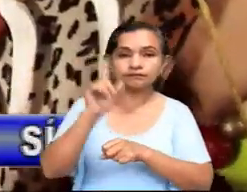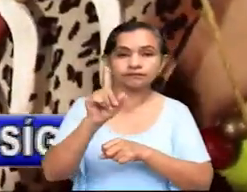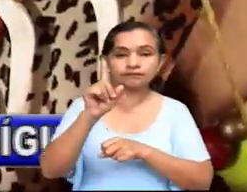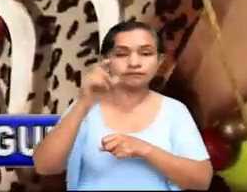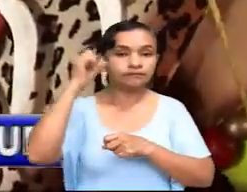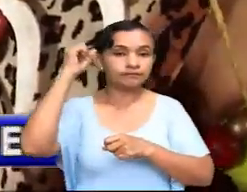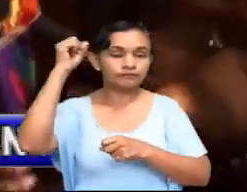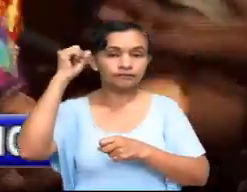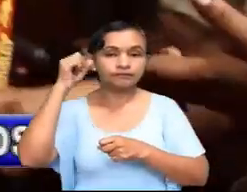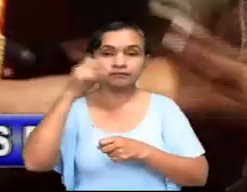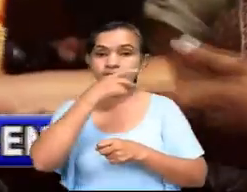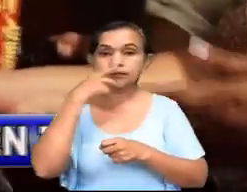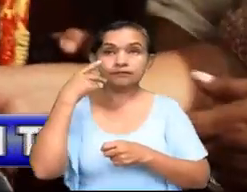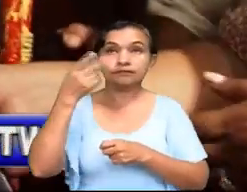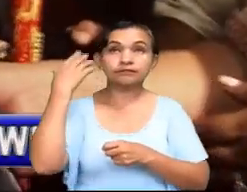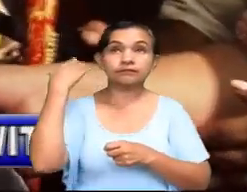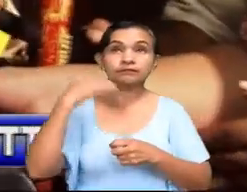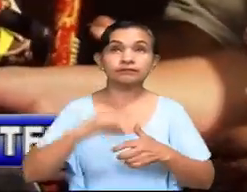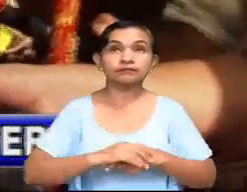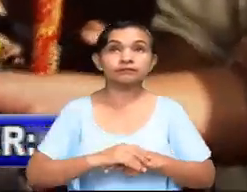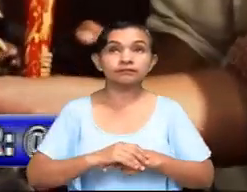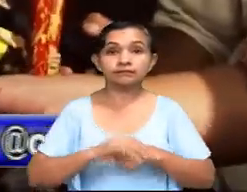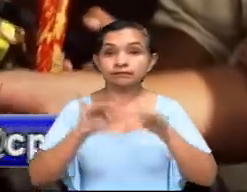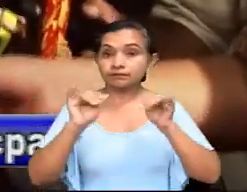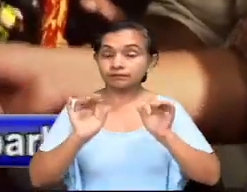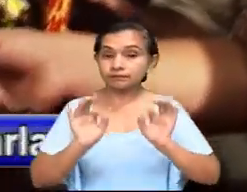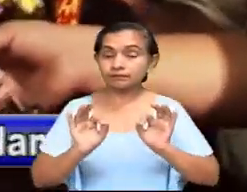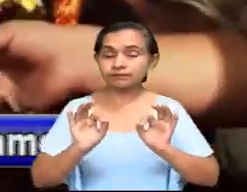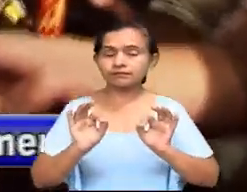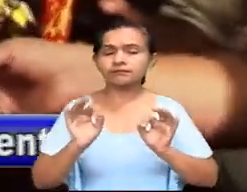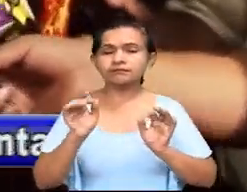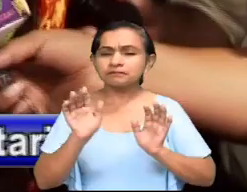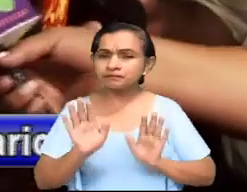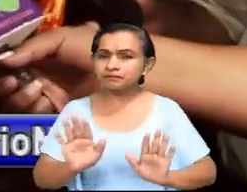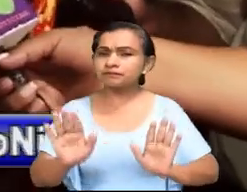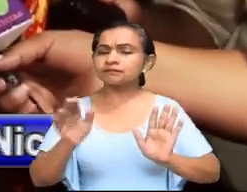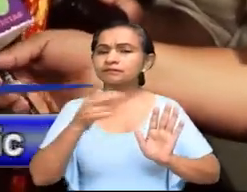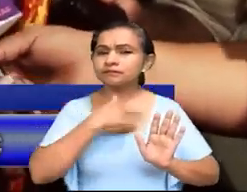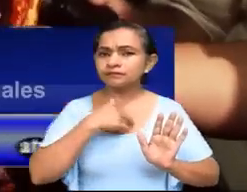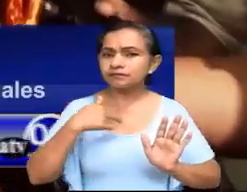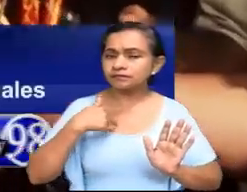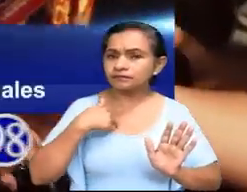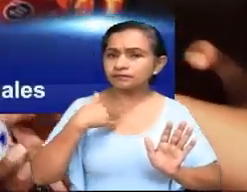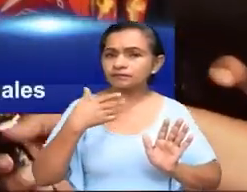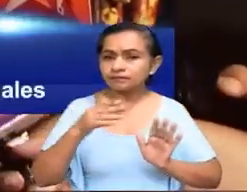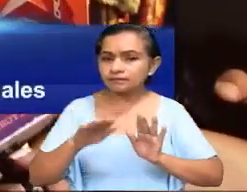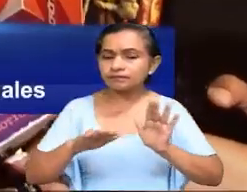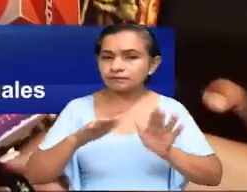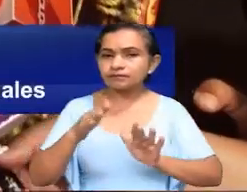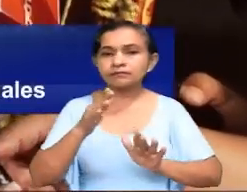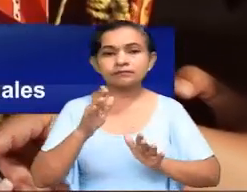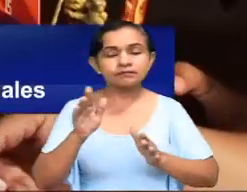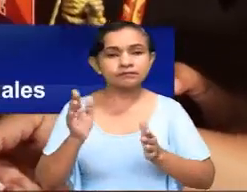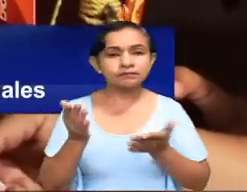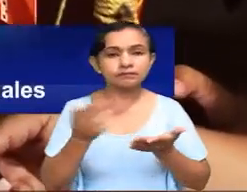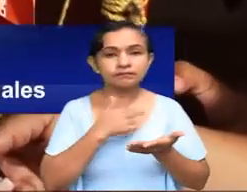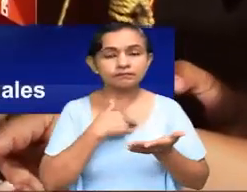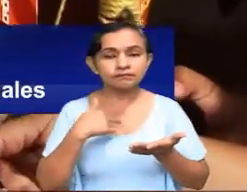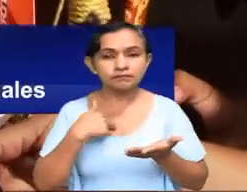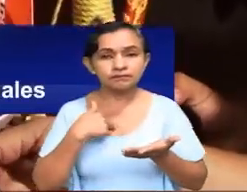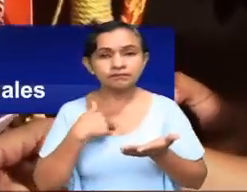1 de junio. No estoy listo, pero ahí está, aunque sea agachadita, pero ahí estamos y con un